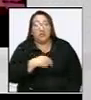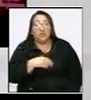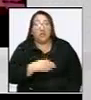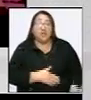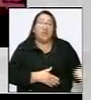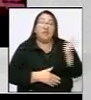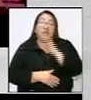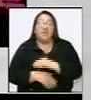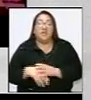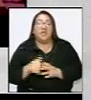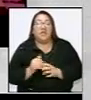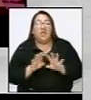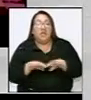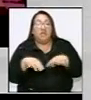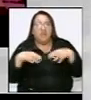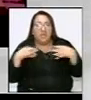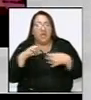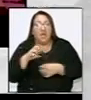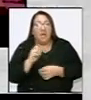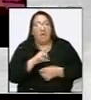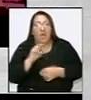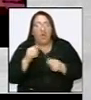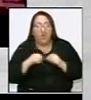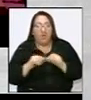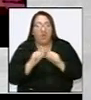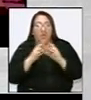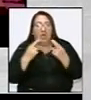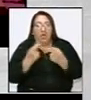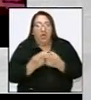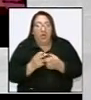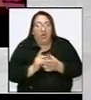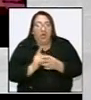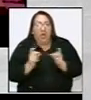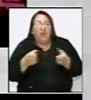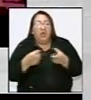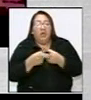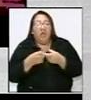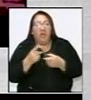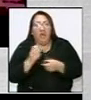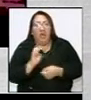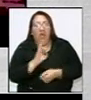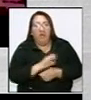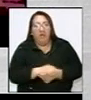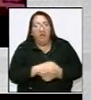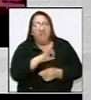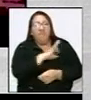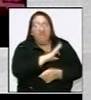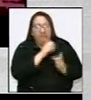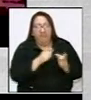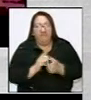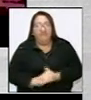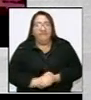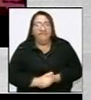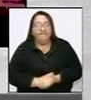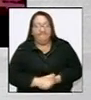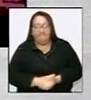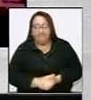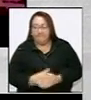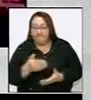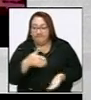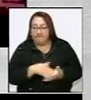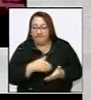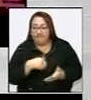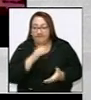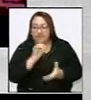Nos vamos a el hemiciclo Porras, continúa la sesión de la Comisión de Fiscalización. Ahí está